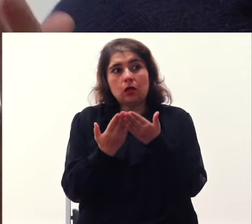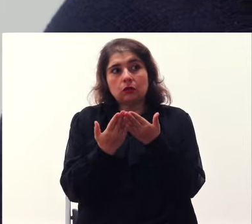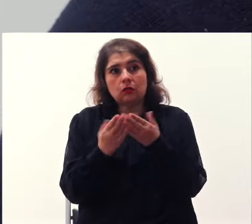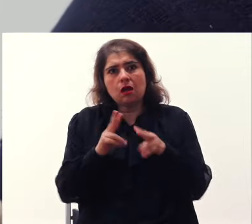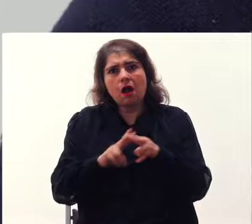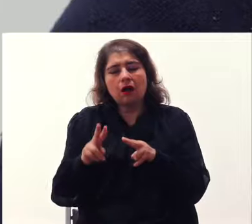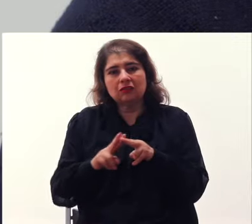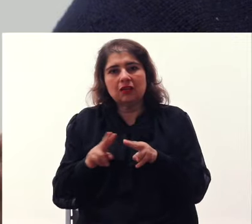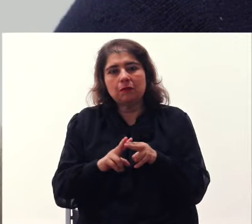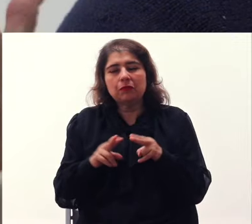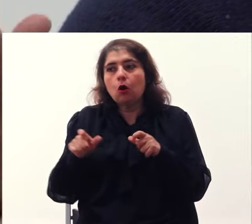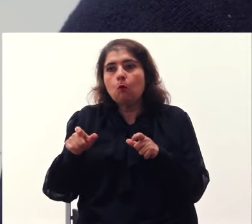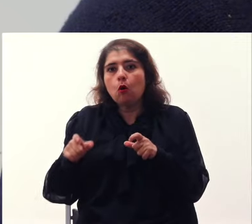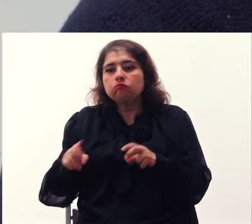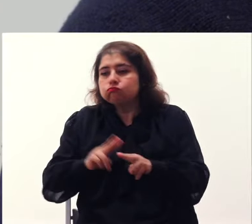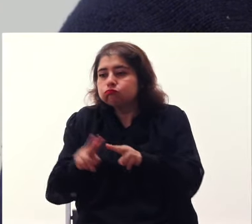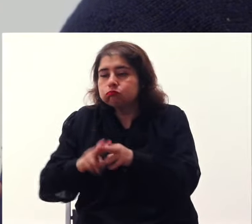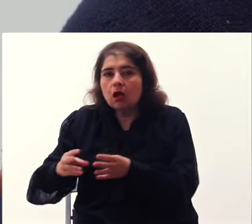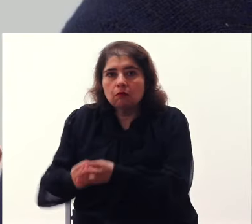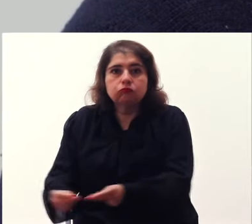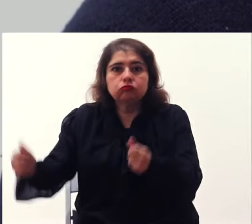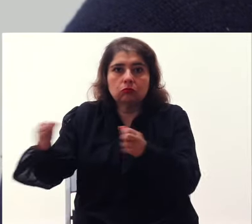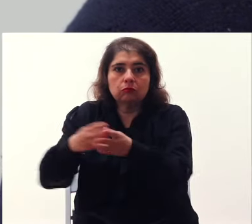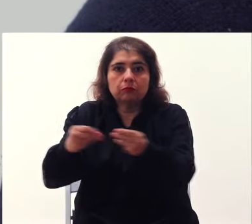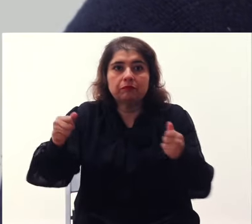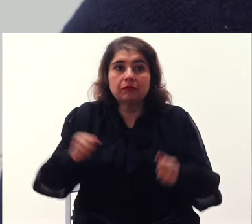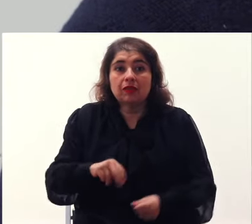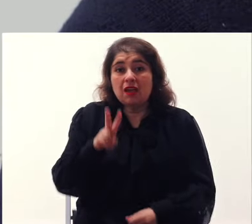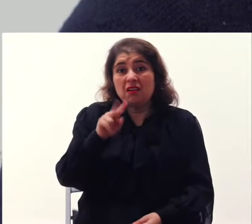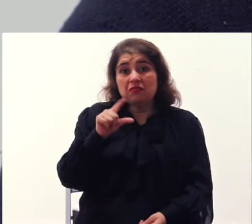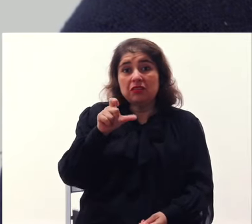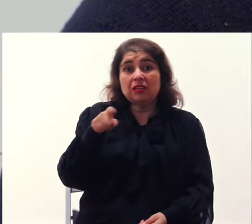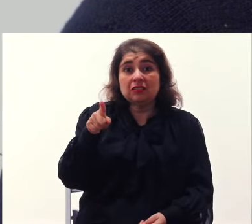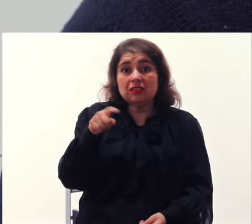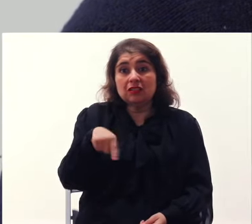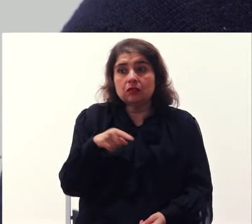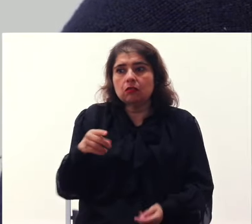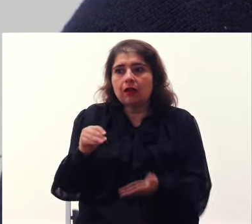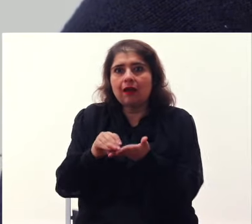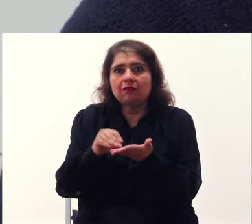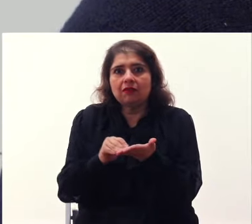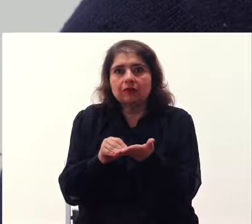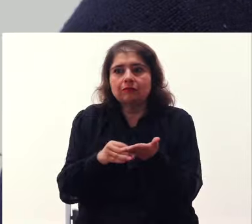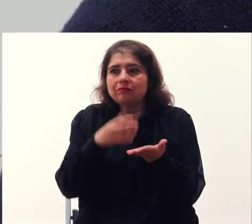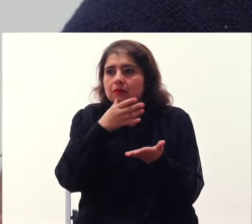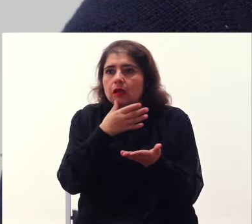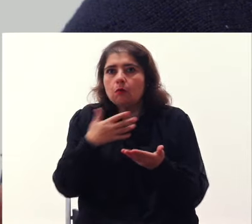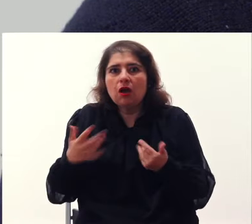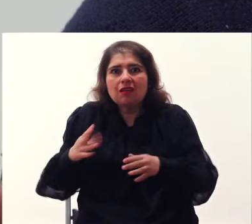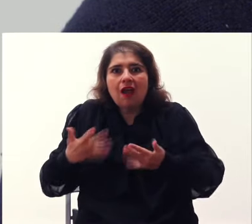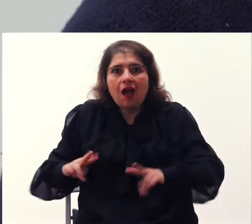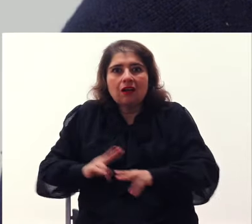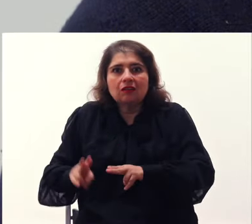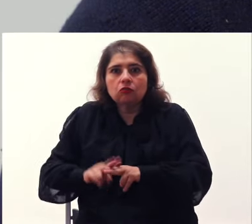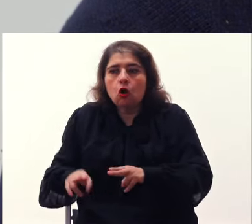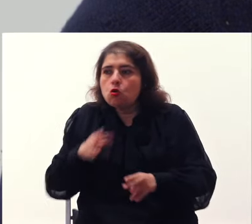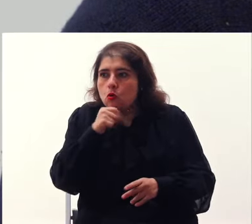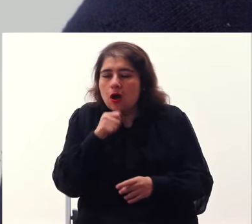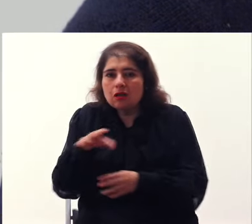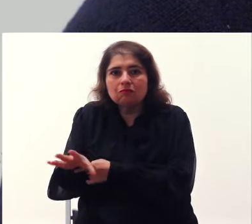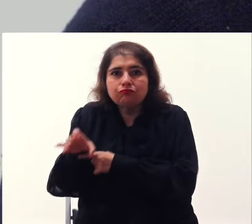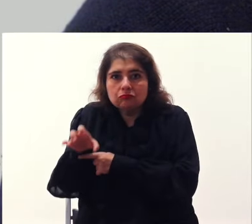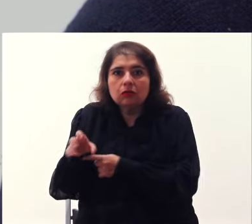comienzan a realizar acciones efímeras y no hay cómo calificarlos, dice Eduardo Vilches, ¿no es cierto? Pasa esto y después no queda registro,